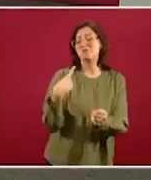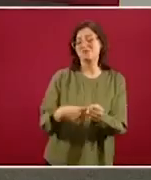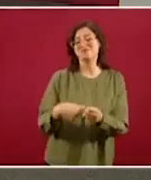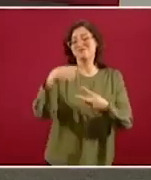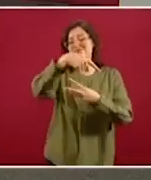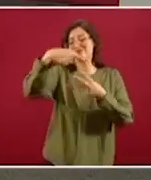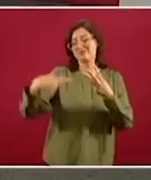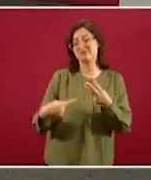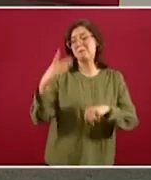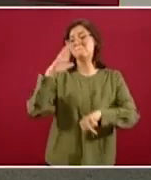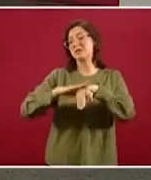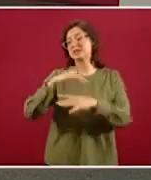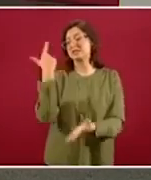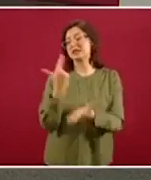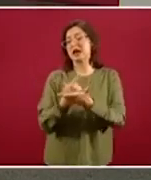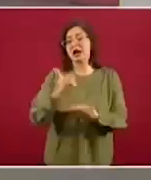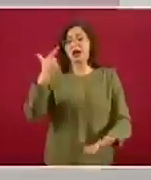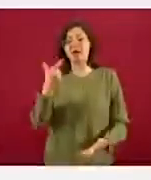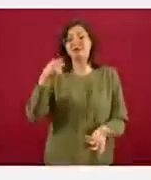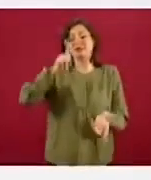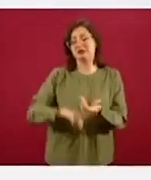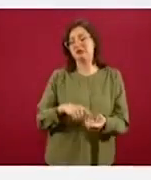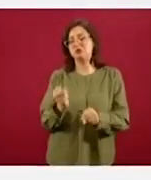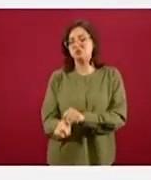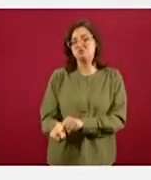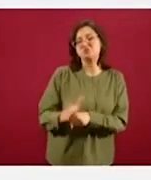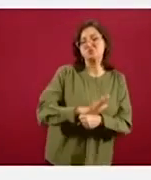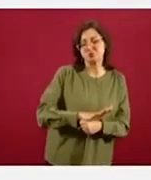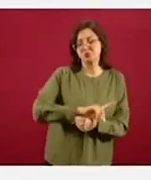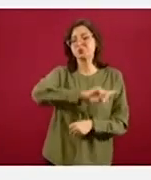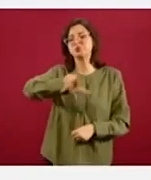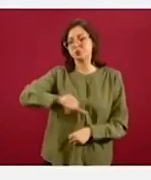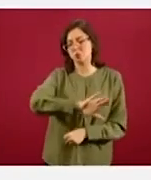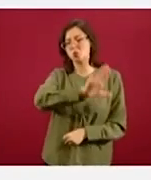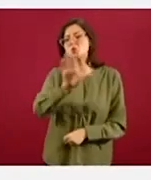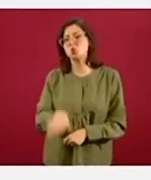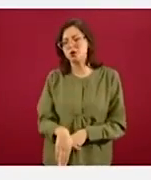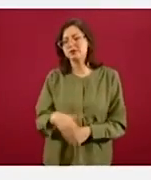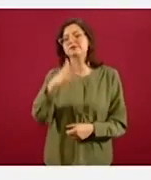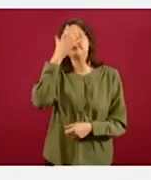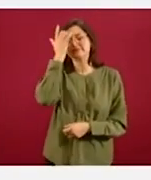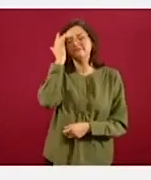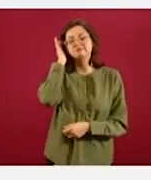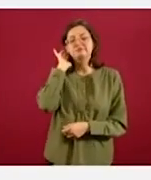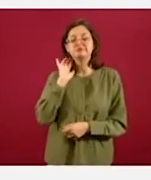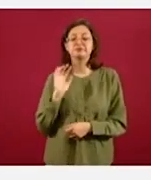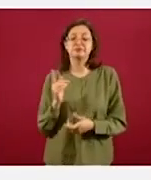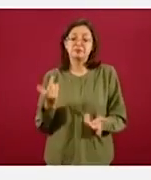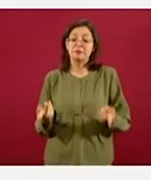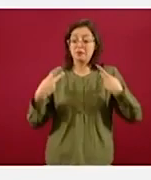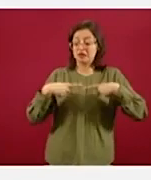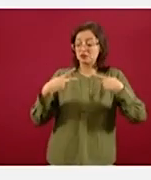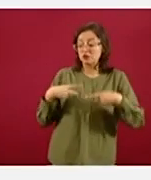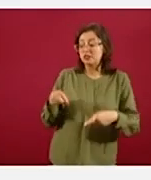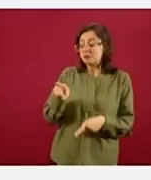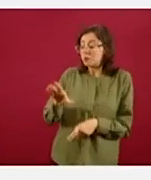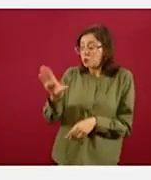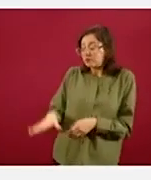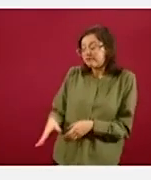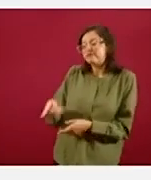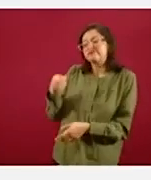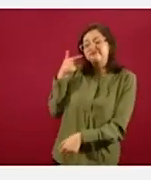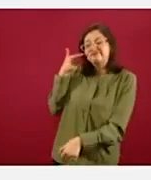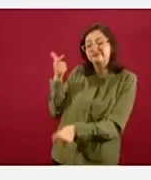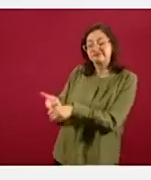principales enfermedades asociadas a las muertes por COVID, enfermedades comorbilidades que tenían las personas que fallecieron por